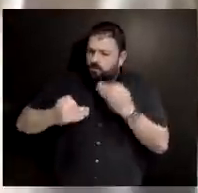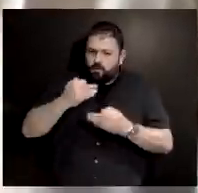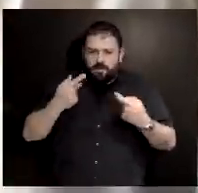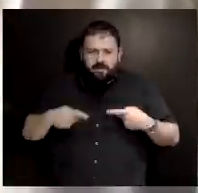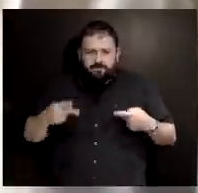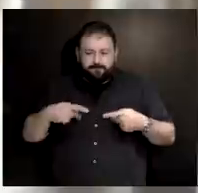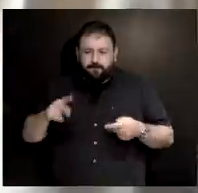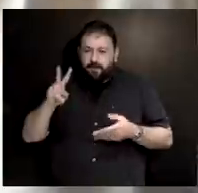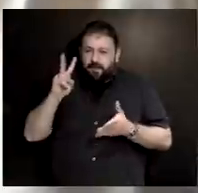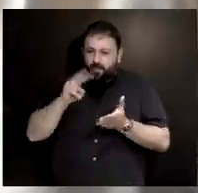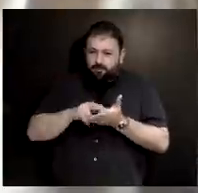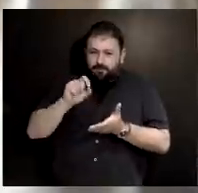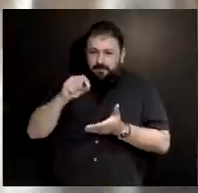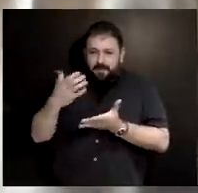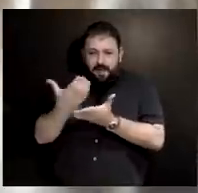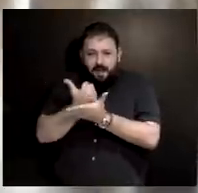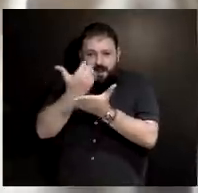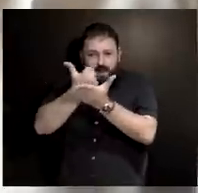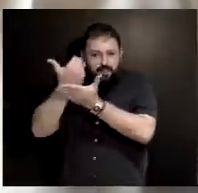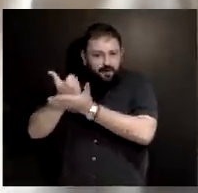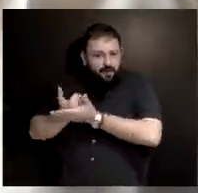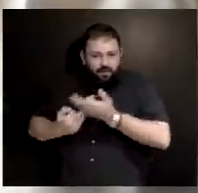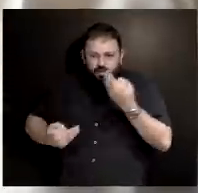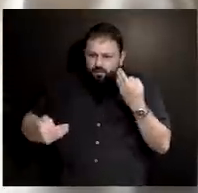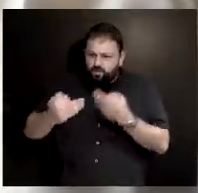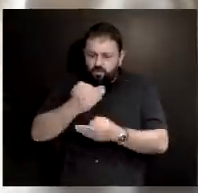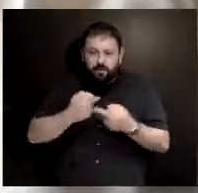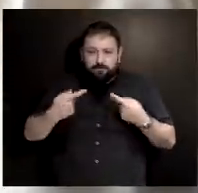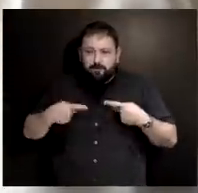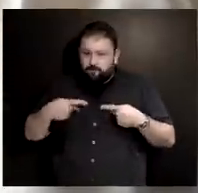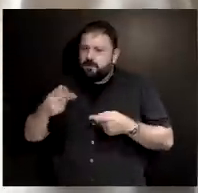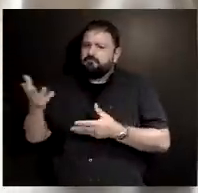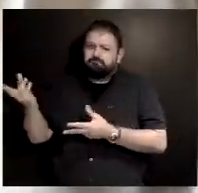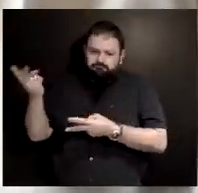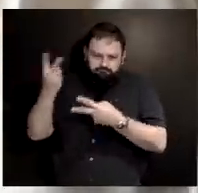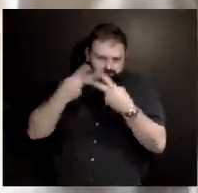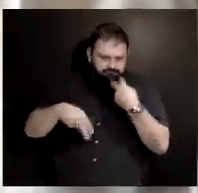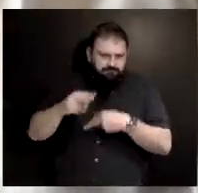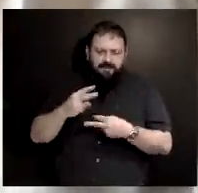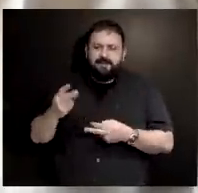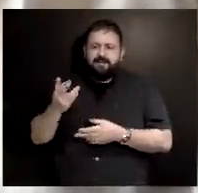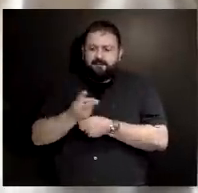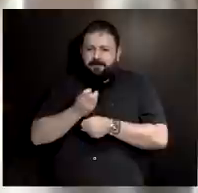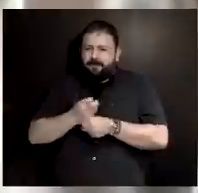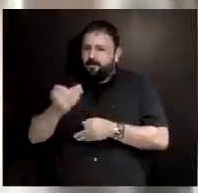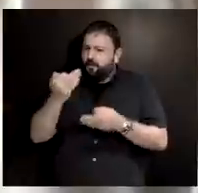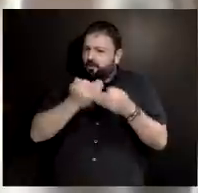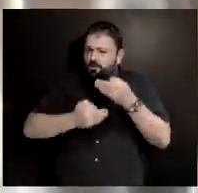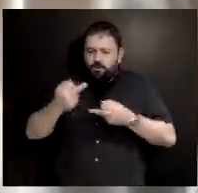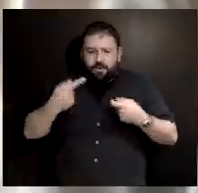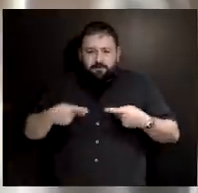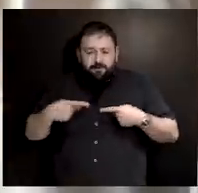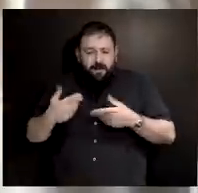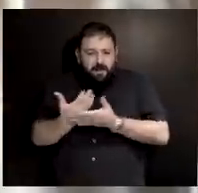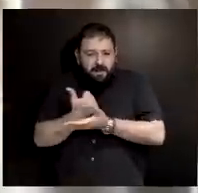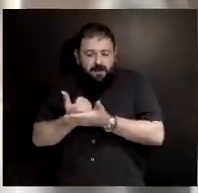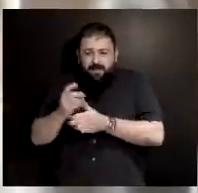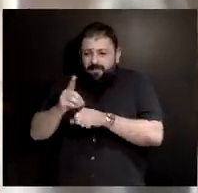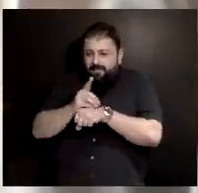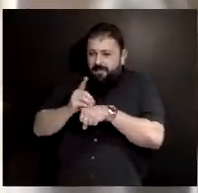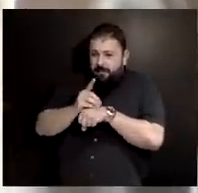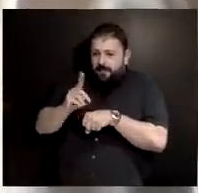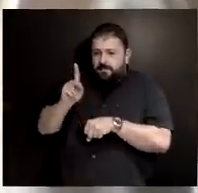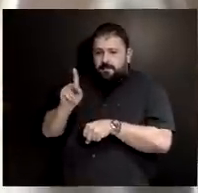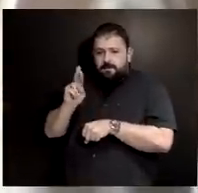el 2020 del Incentivo Emprende estarán en estas extravaganas. Todos los diamantes Premier y nivel superior